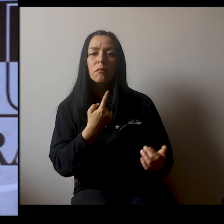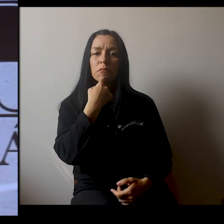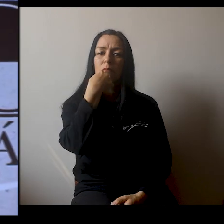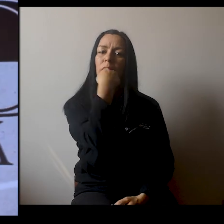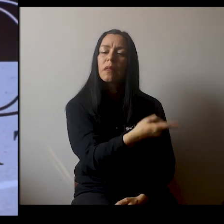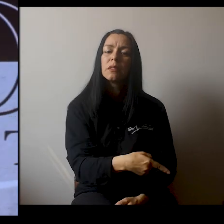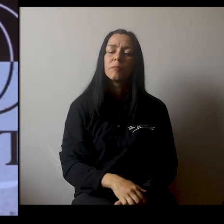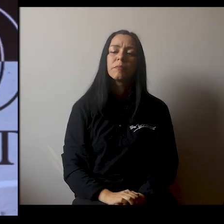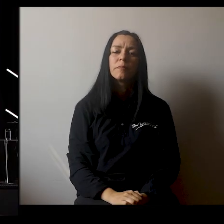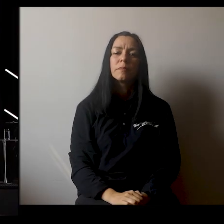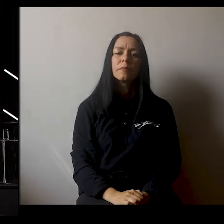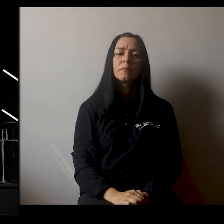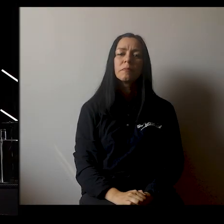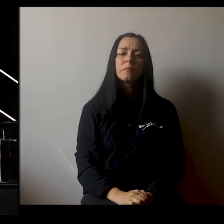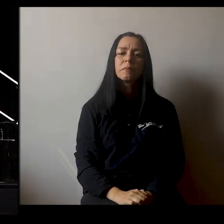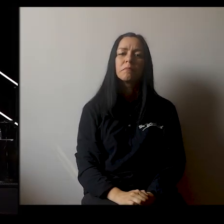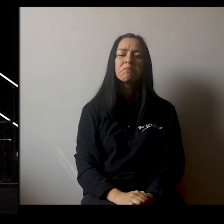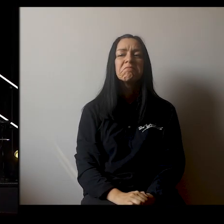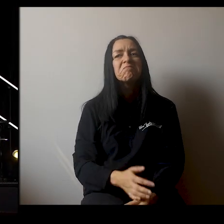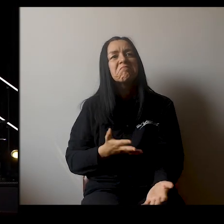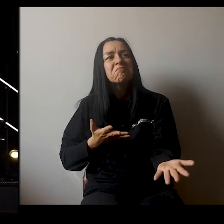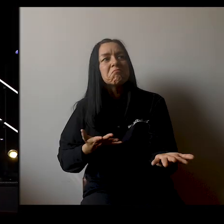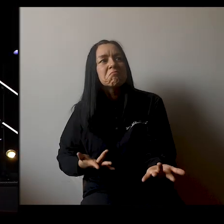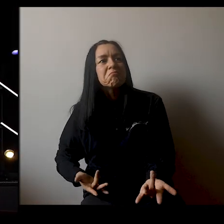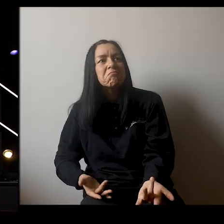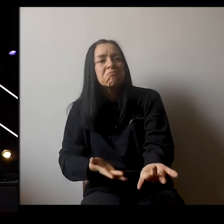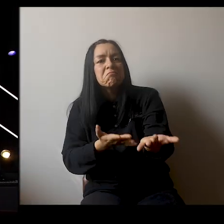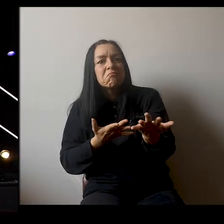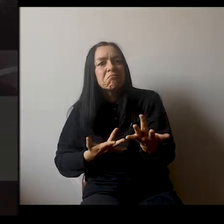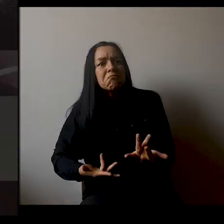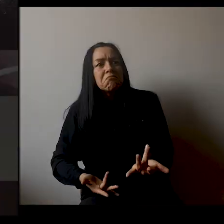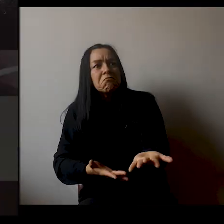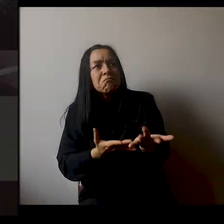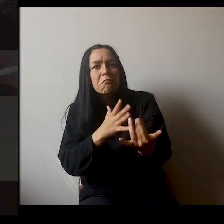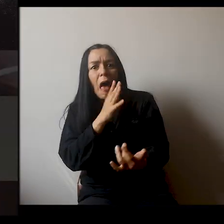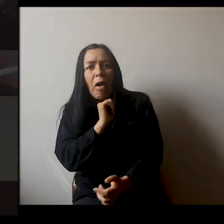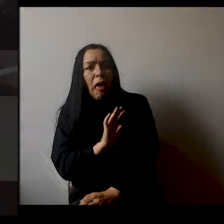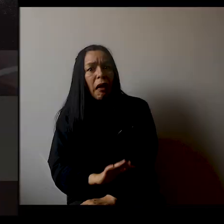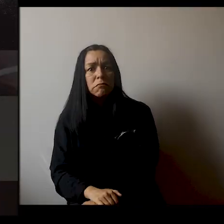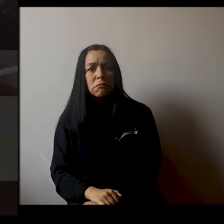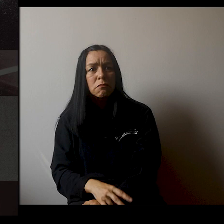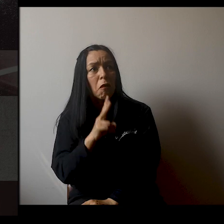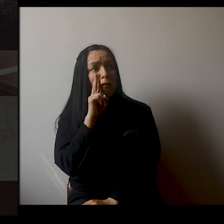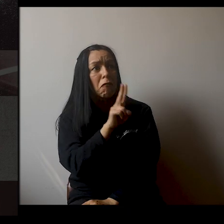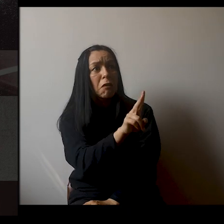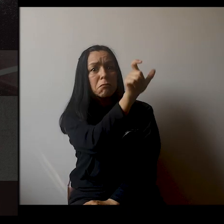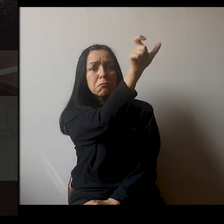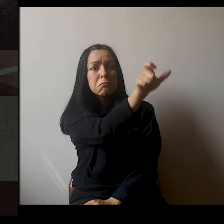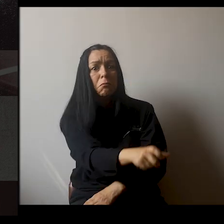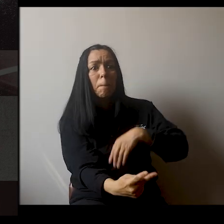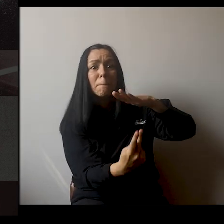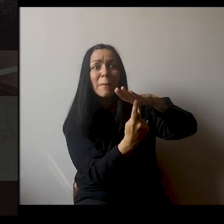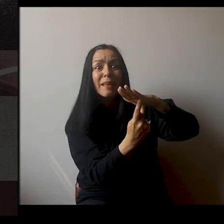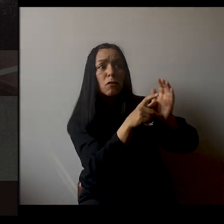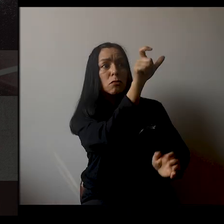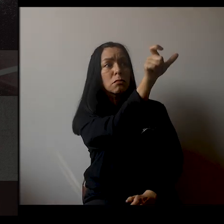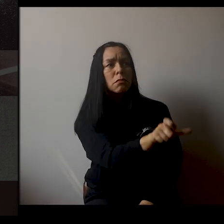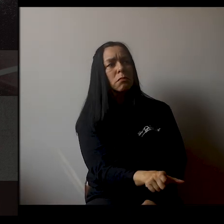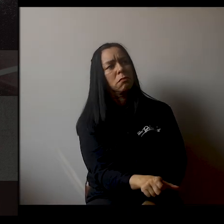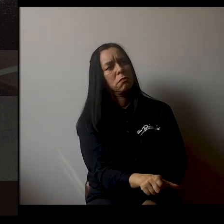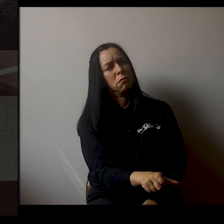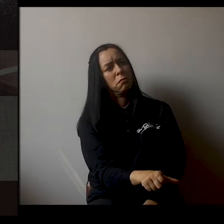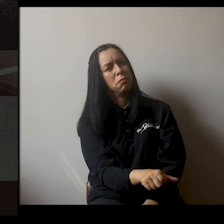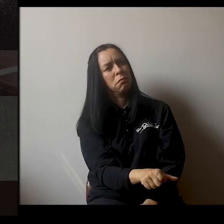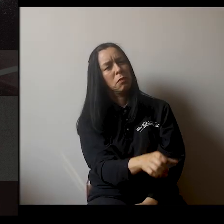Y sigue diciendo, pero después de esperar y esperar y ver que estaba